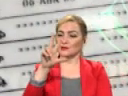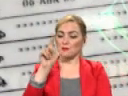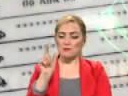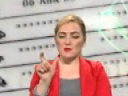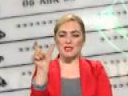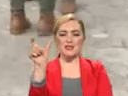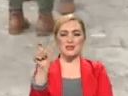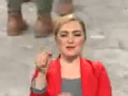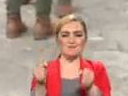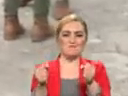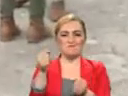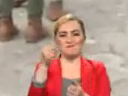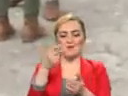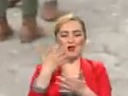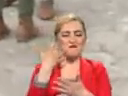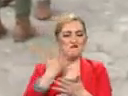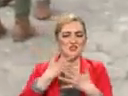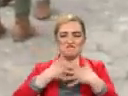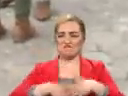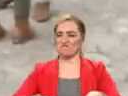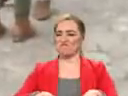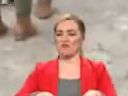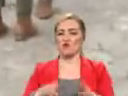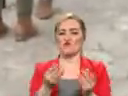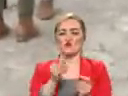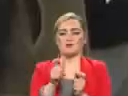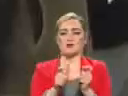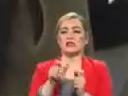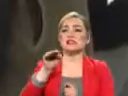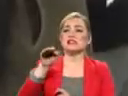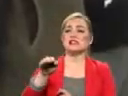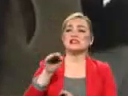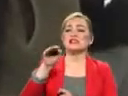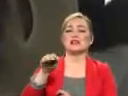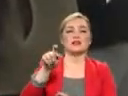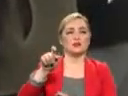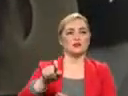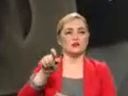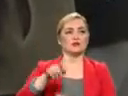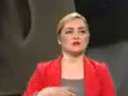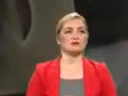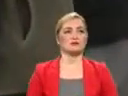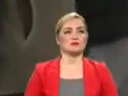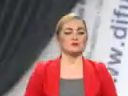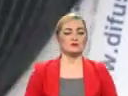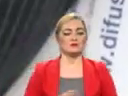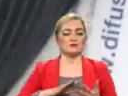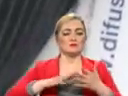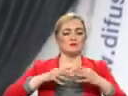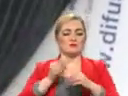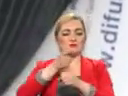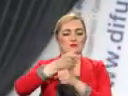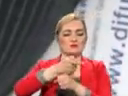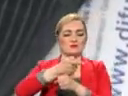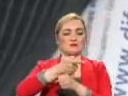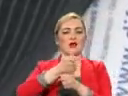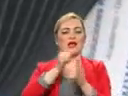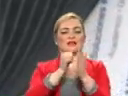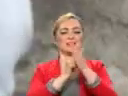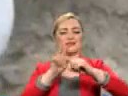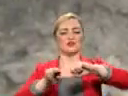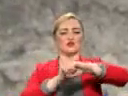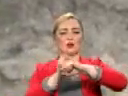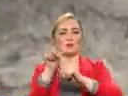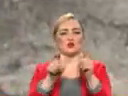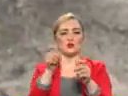se caducaron, por lo que ahora existe gran cantidad de demanda. Sin embargo, sostienen que de acuerdo a las resoluciones emitidas por la AMT, no